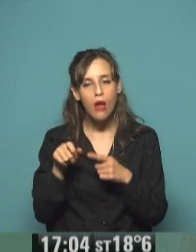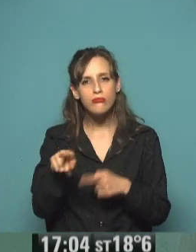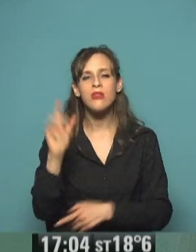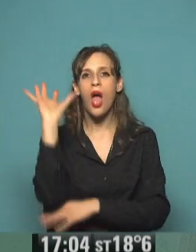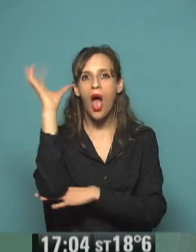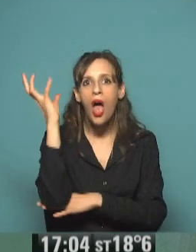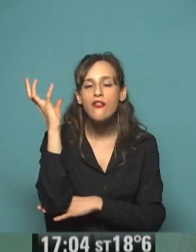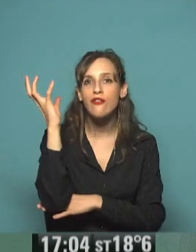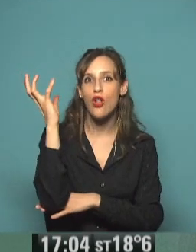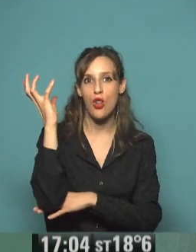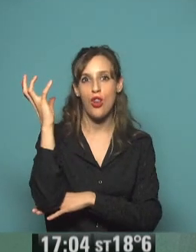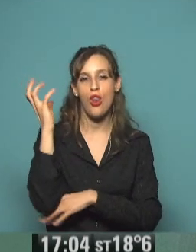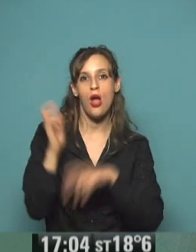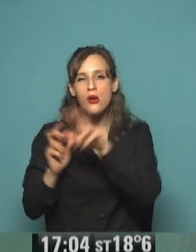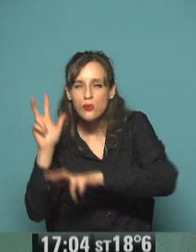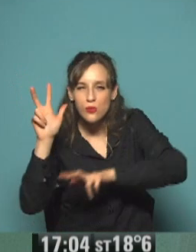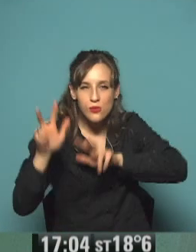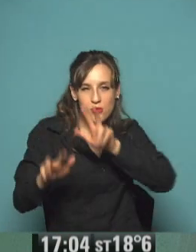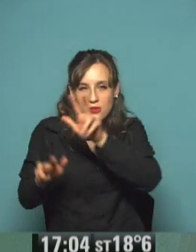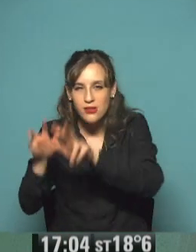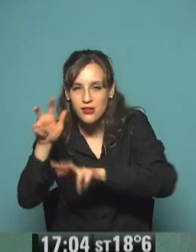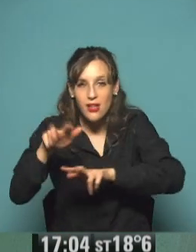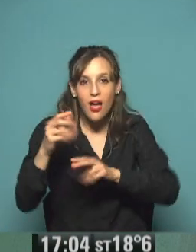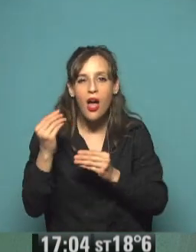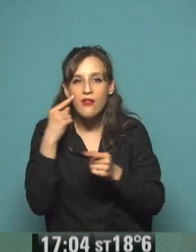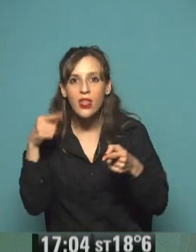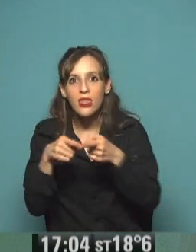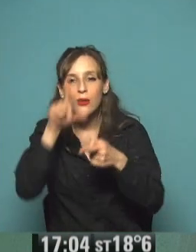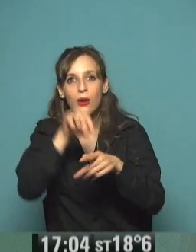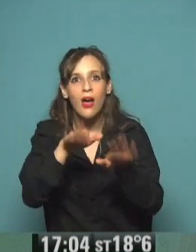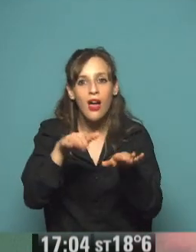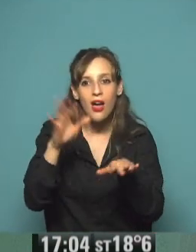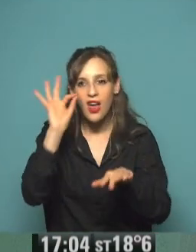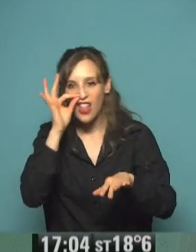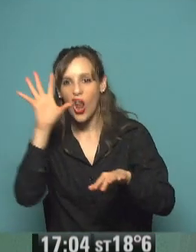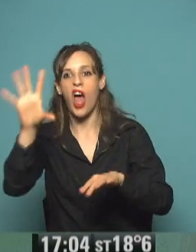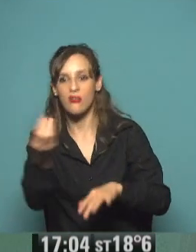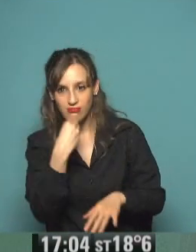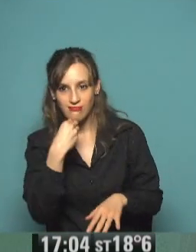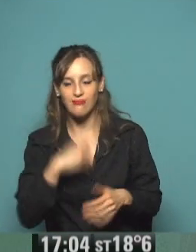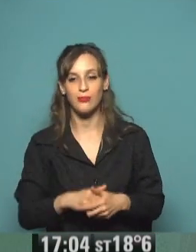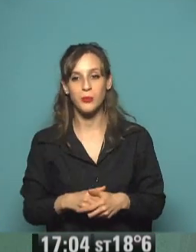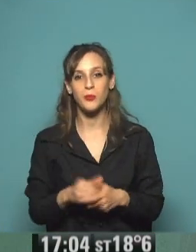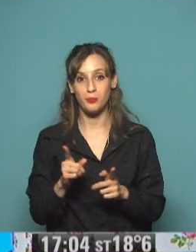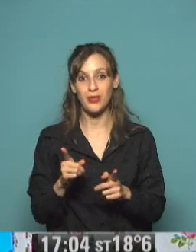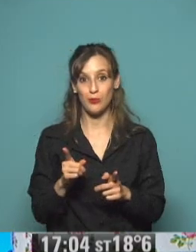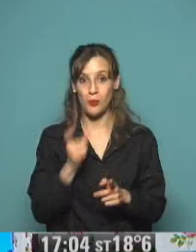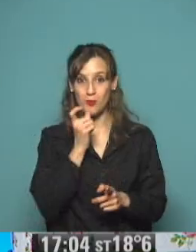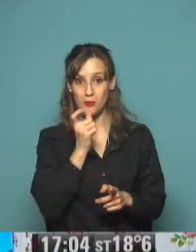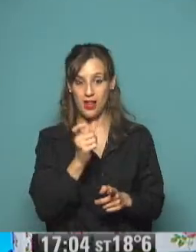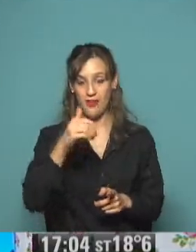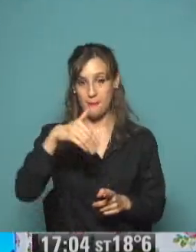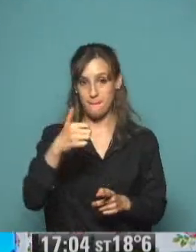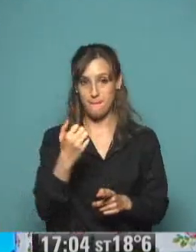a los árboles sigiloso en busca de ratoncitos y pajaritos. Yo acá anoté maulla, ahí para que le agreguemos con